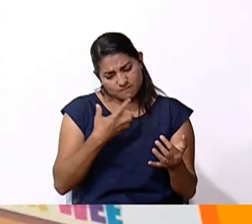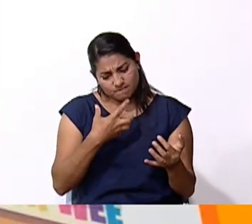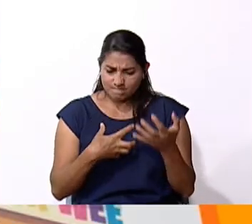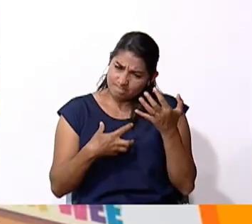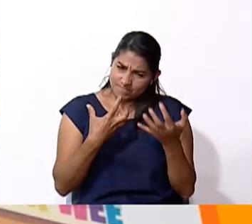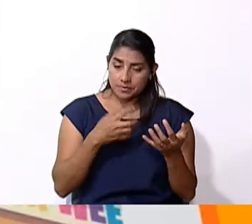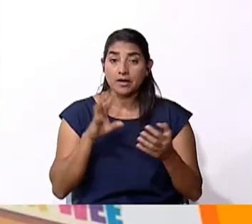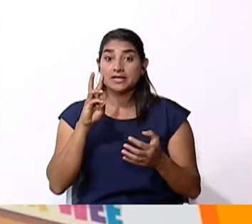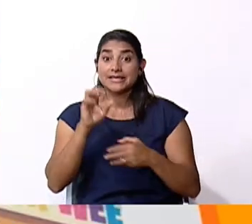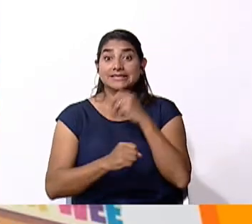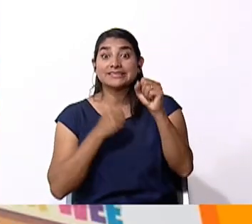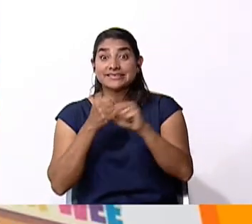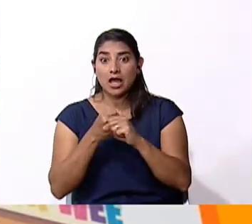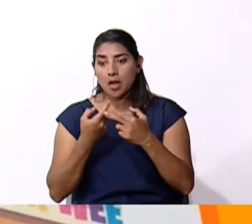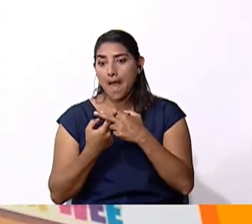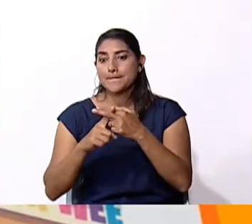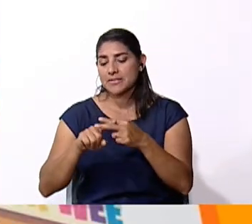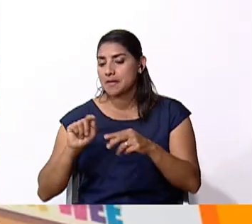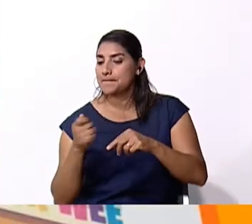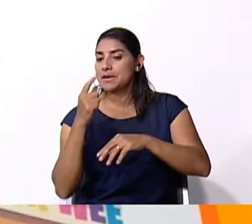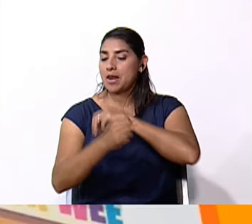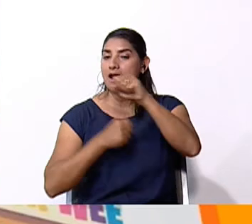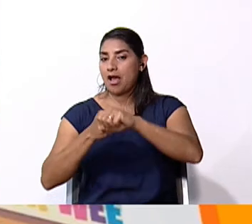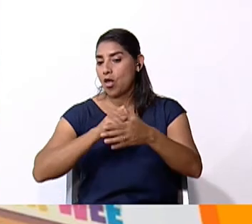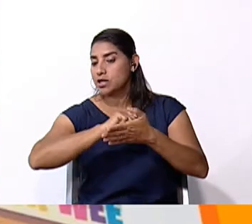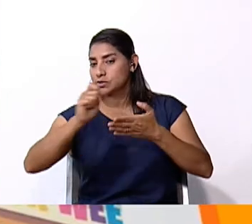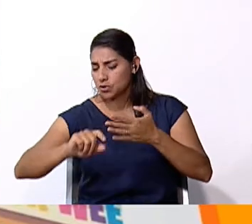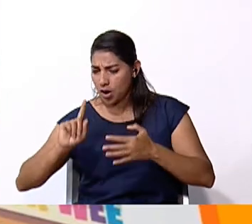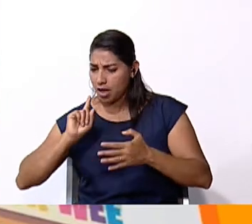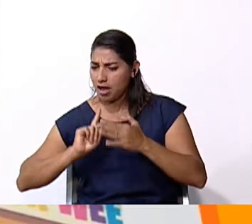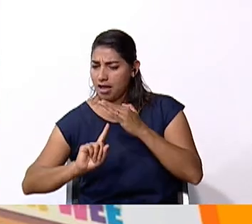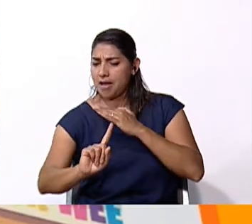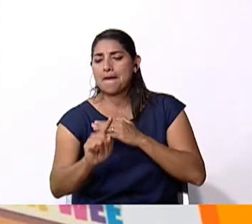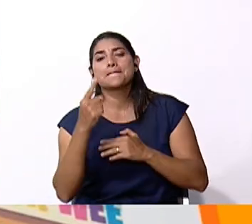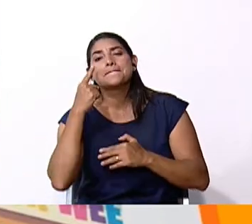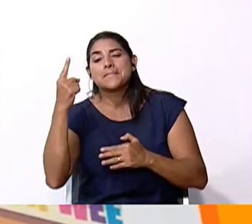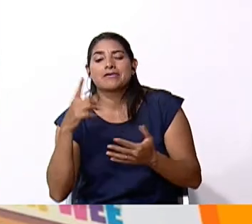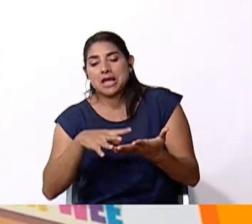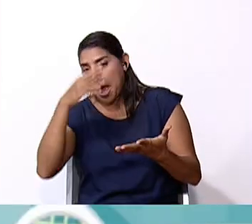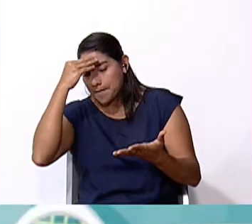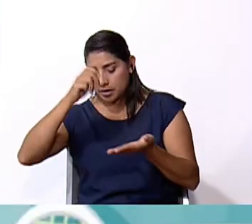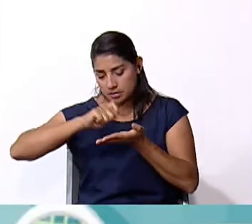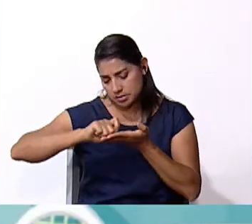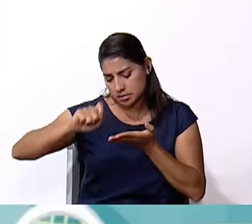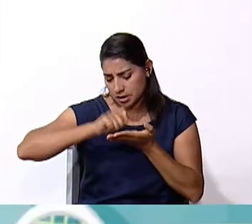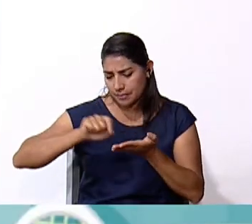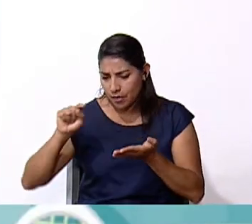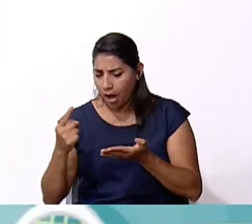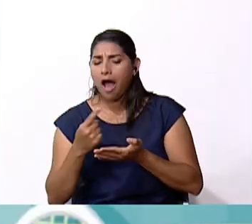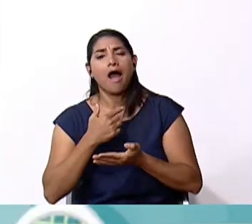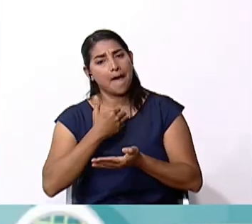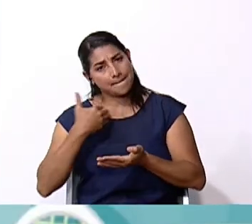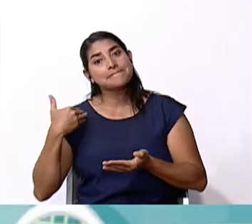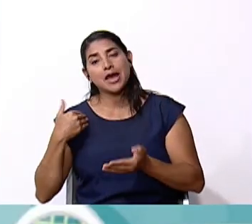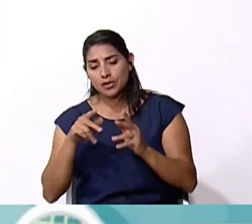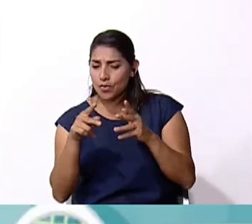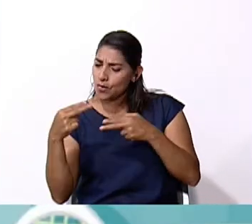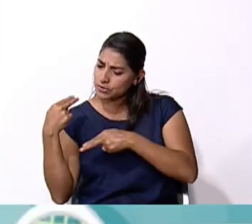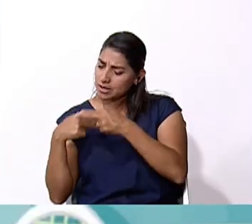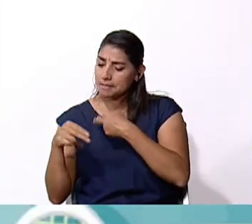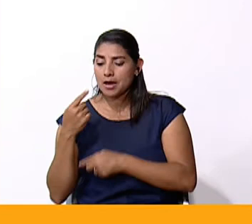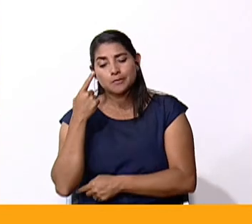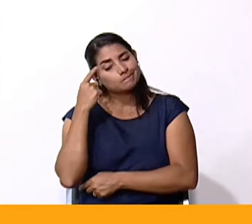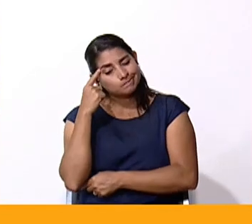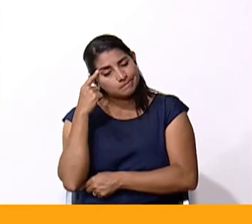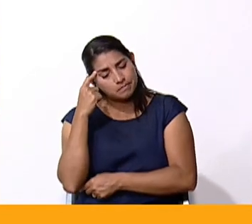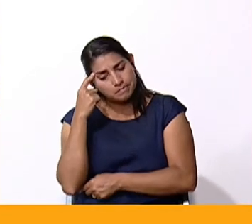Tiene 6 años y empieza el primer grado para ver si de una vez aprende a leer y escribir. Me gusta, Mati, pero creo que